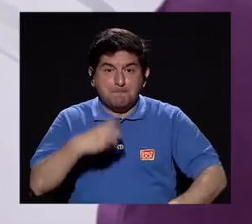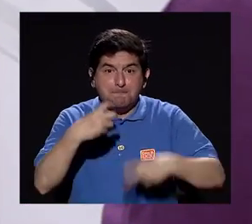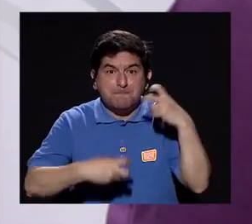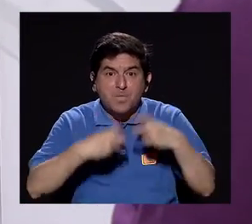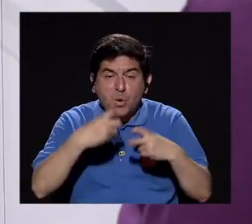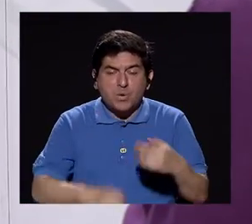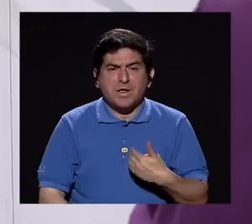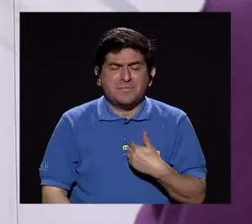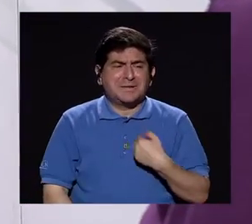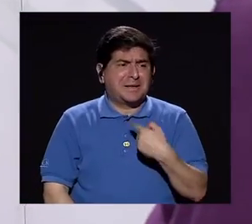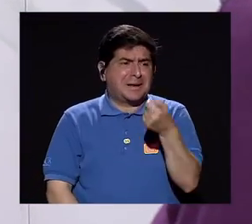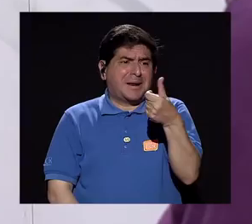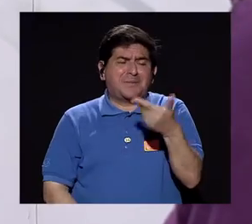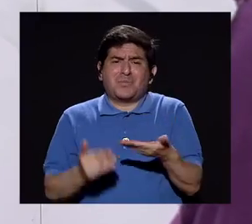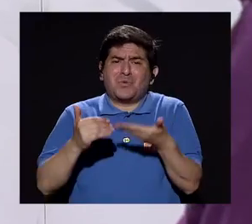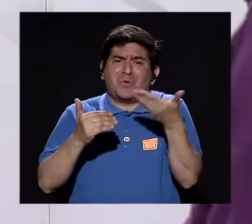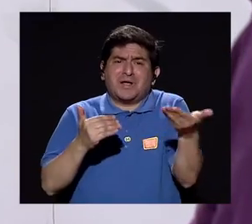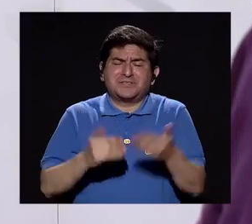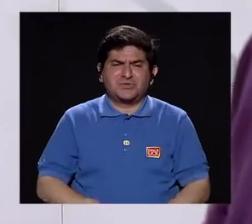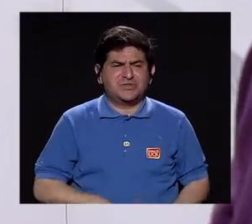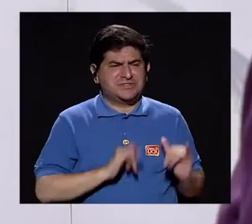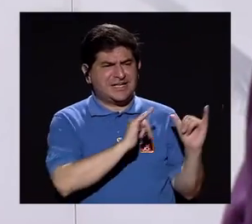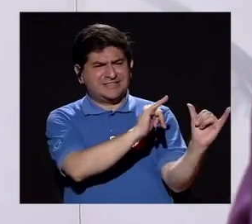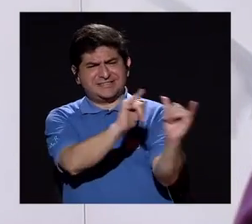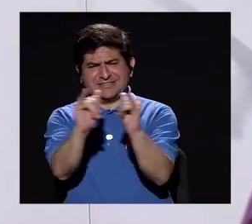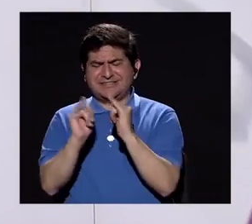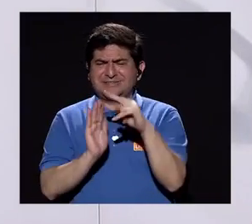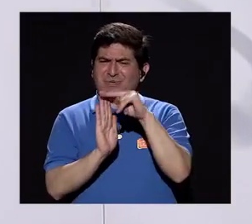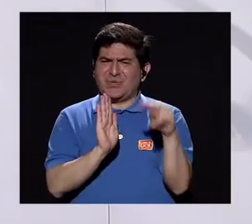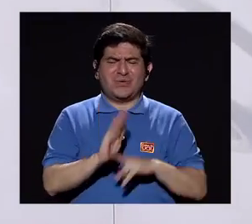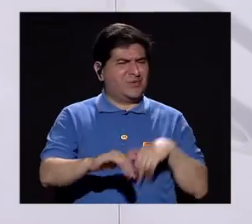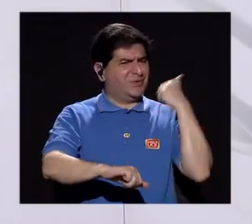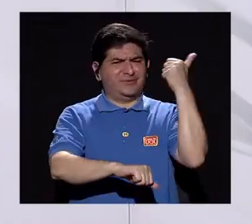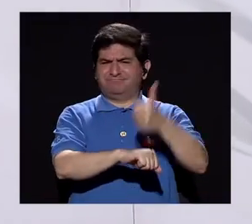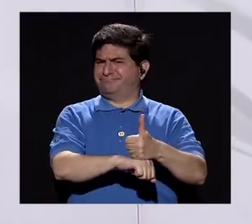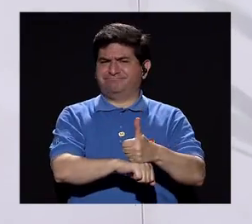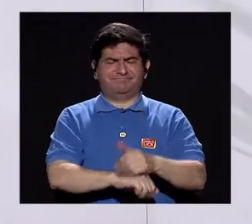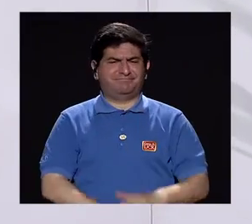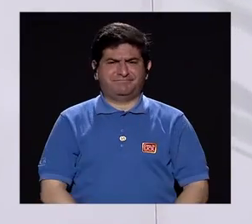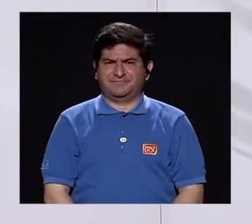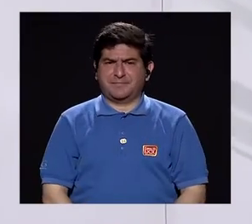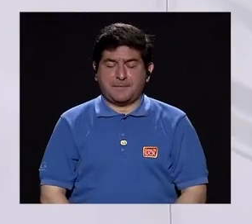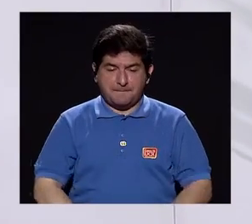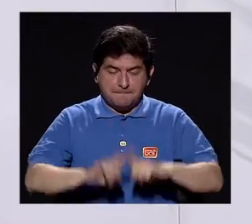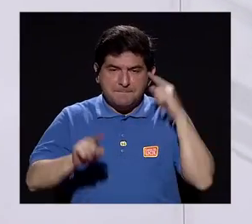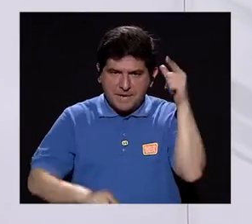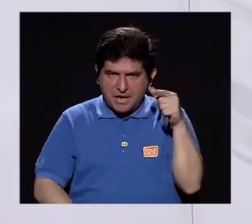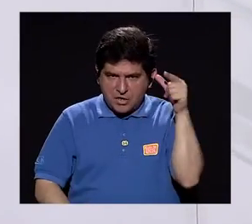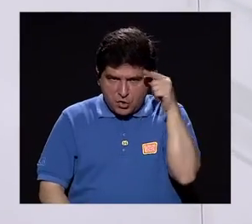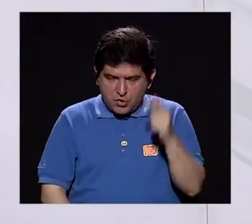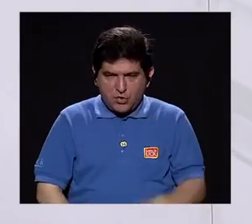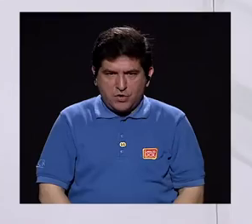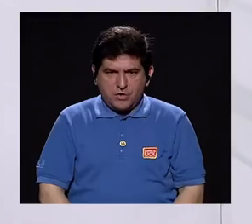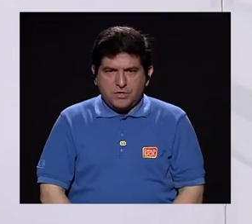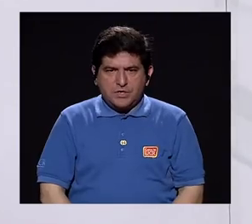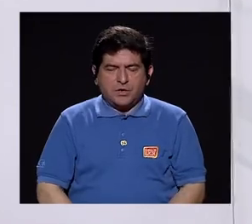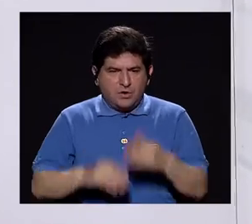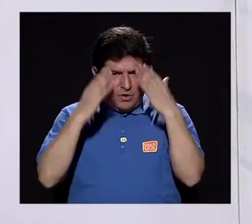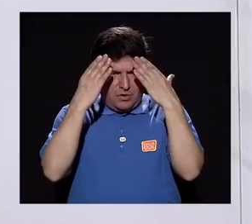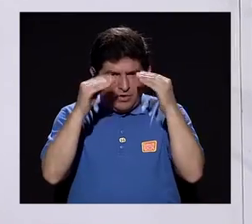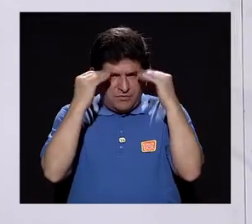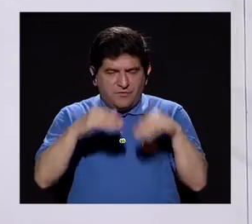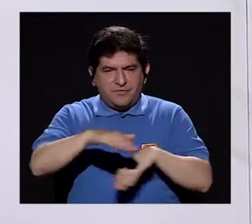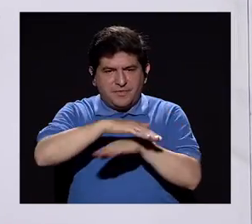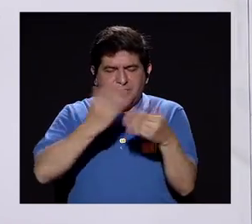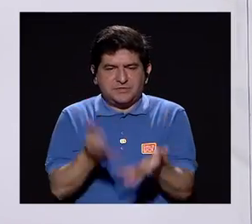este el problema es que tenemos muy pocas cosas homogeneizadas estandarizadas verdad este pero por supuesto los datos que se